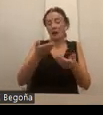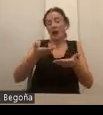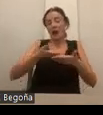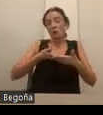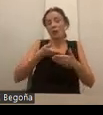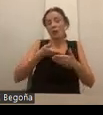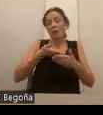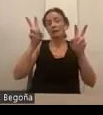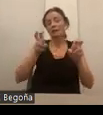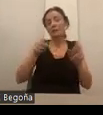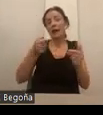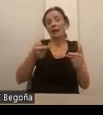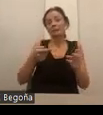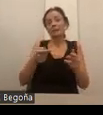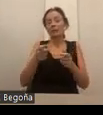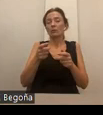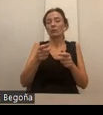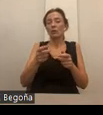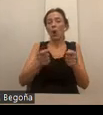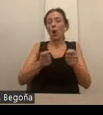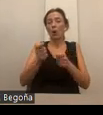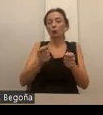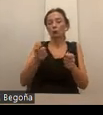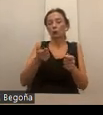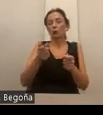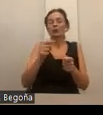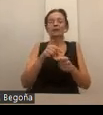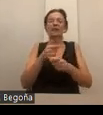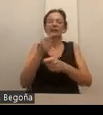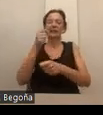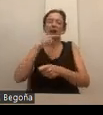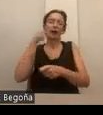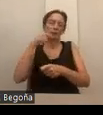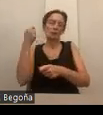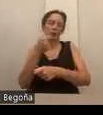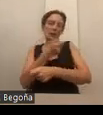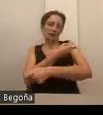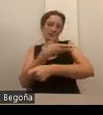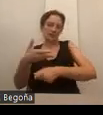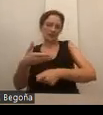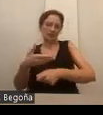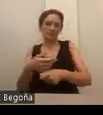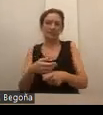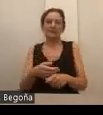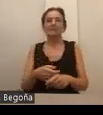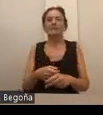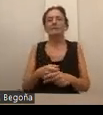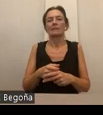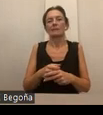a controlar mejor las glucemias, esas glucemias que tontean y que no llegan a requerir una